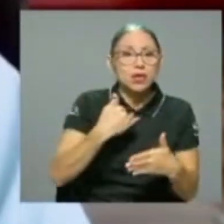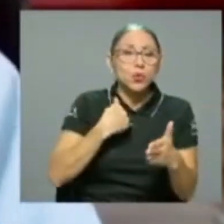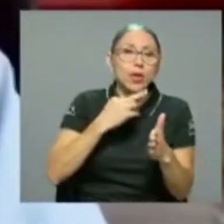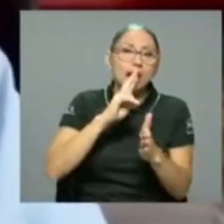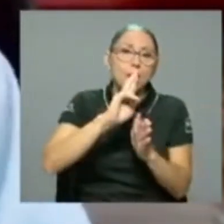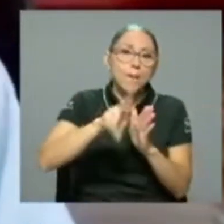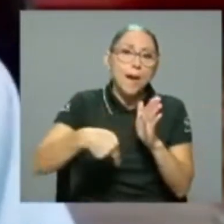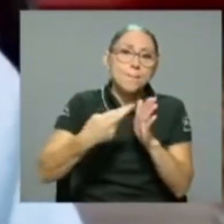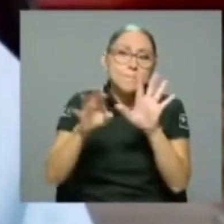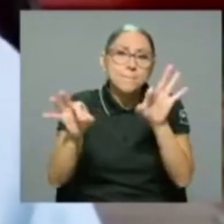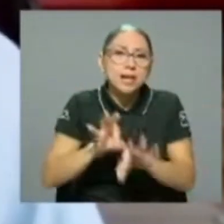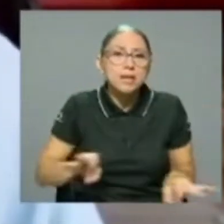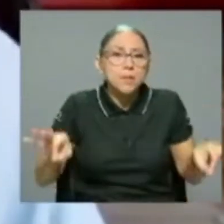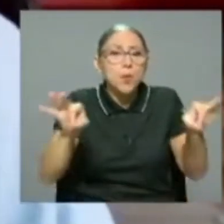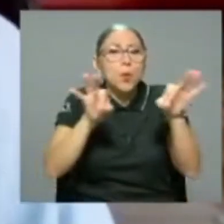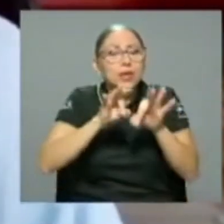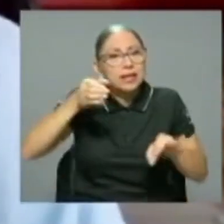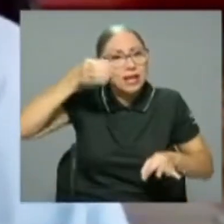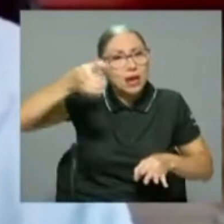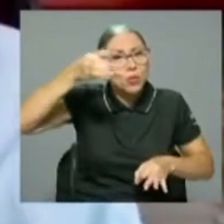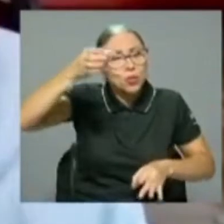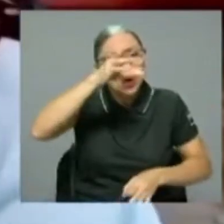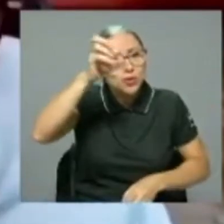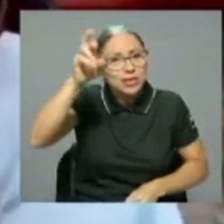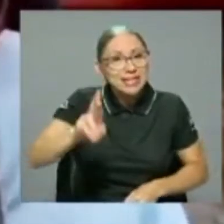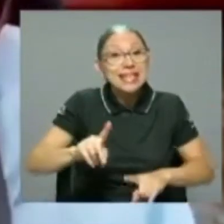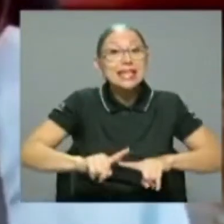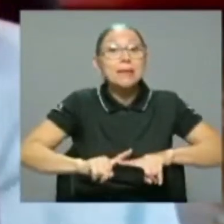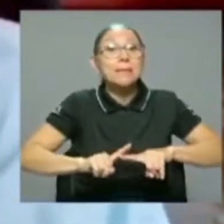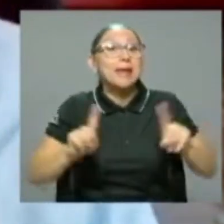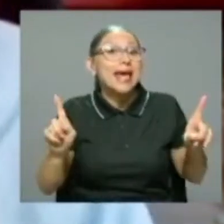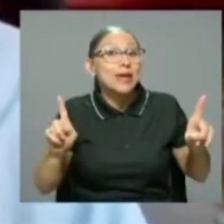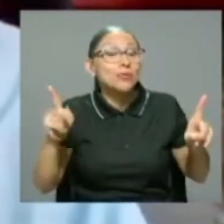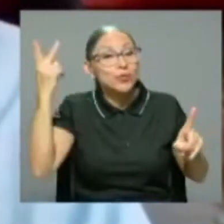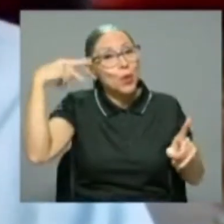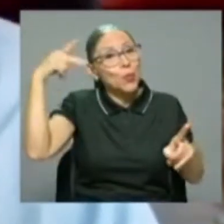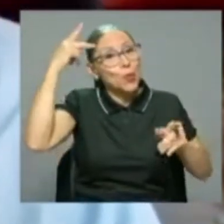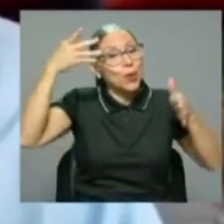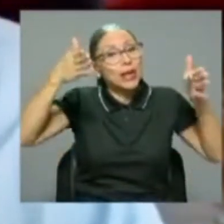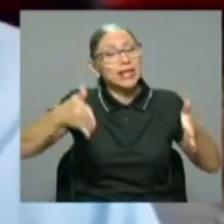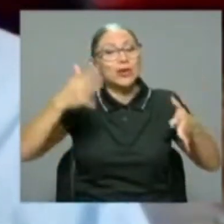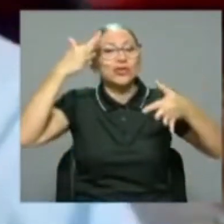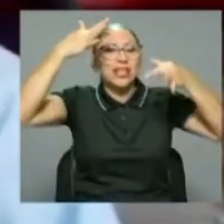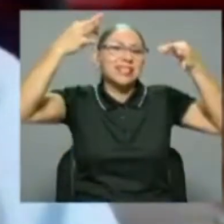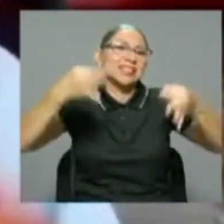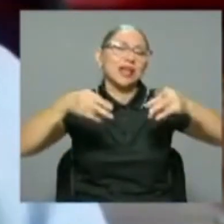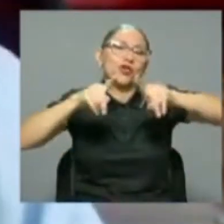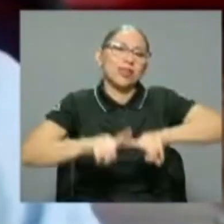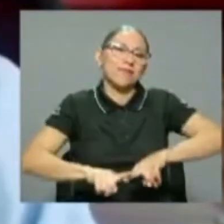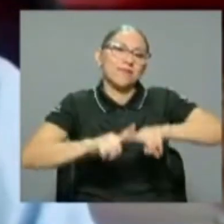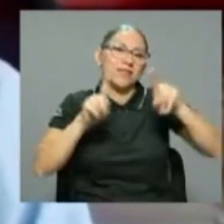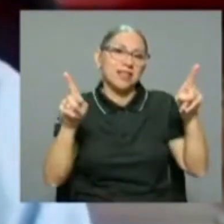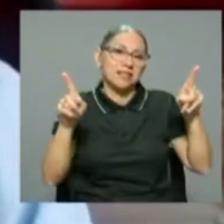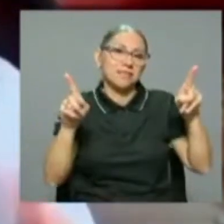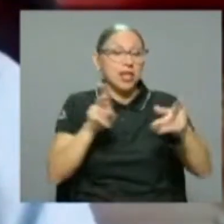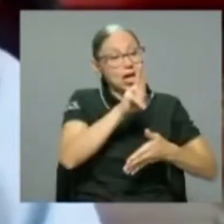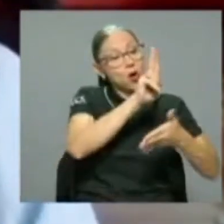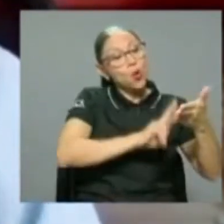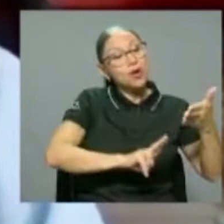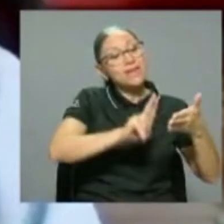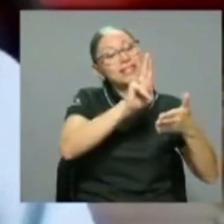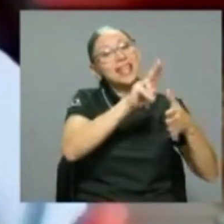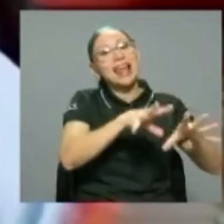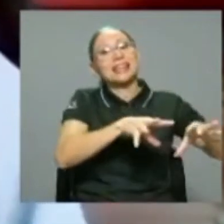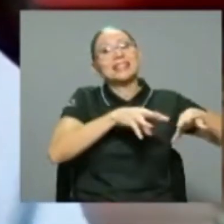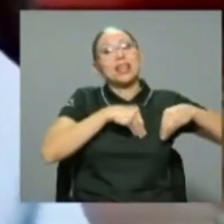en la cultura costarricense. Pero los políticos decidieron otra cosa y la universidad accedió. Repito,